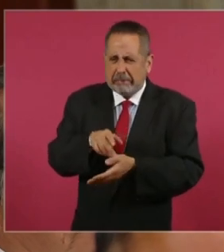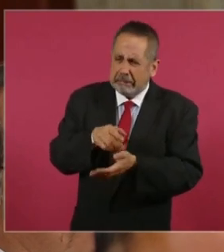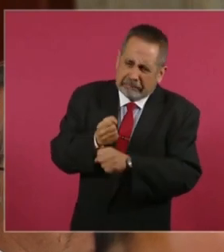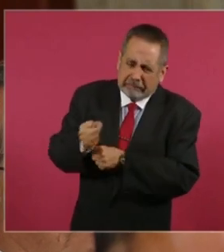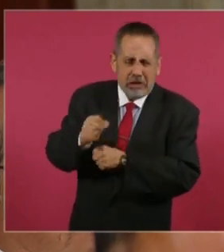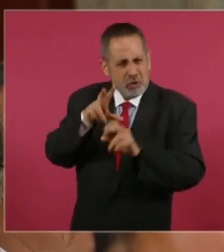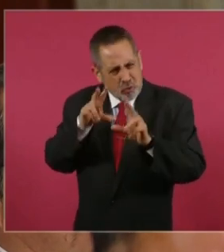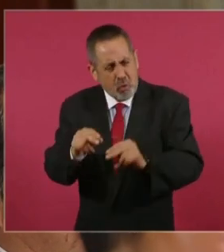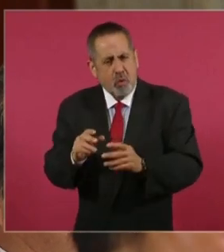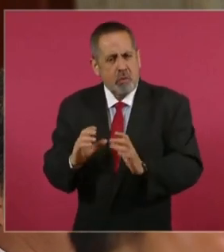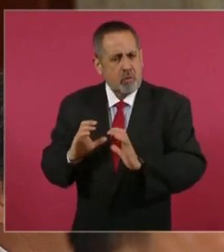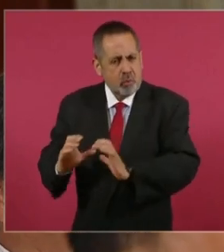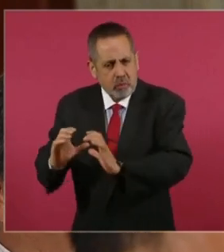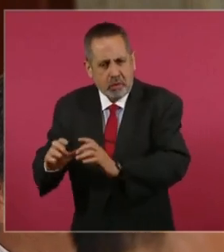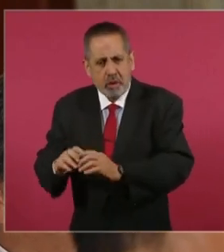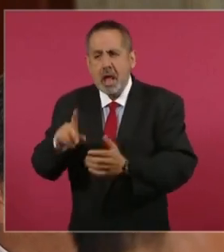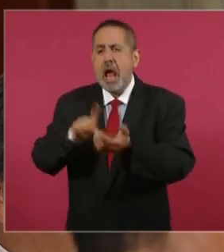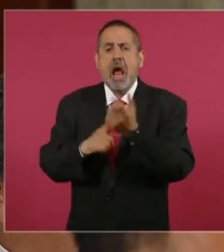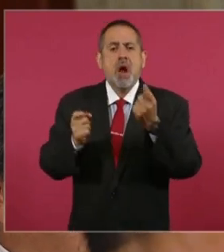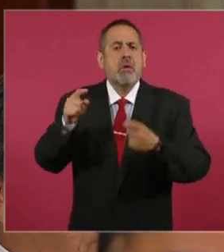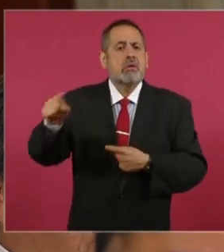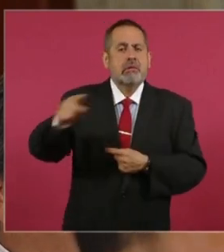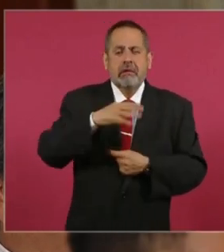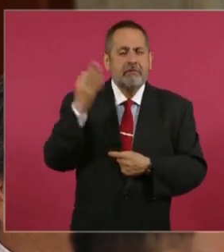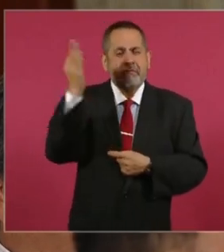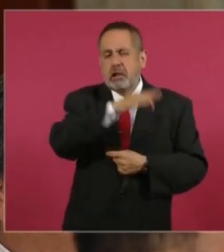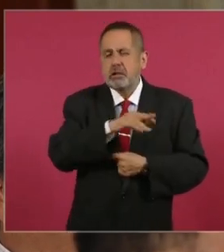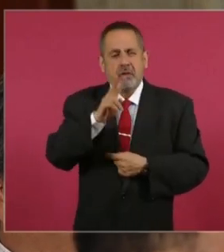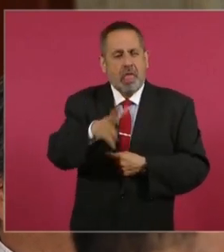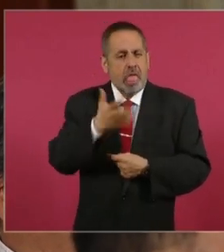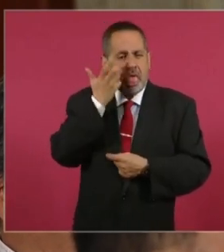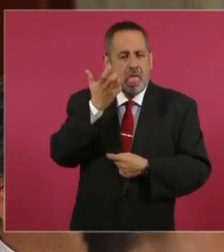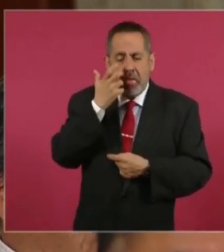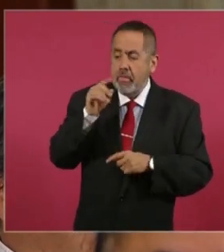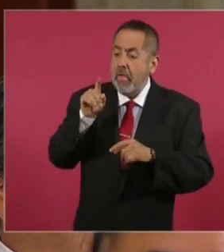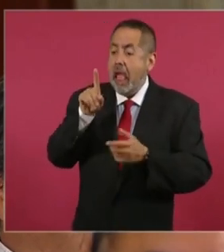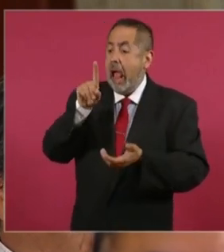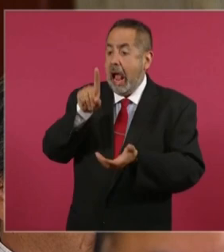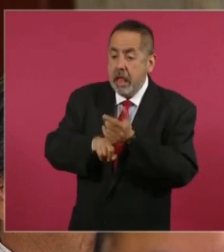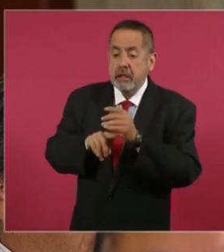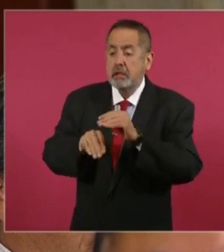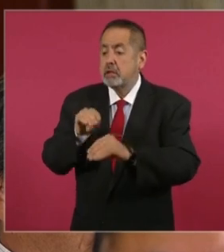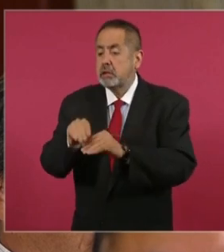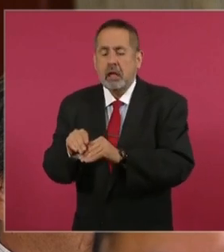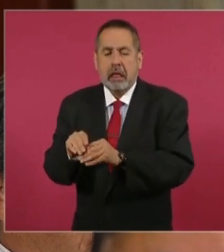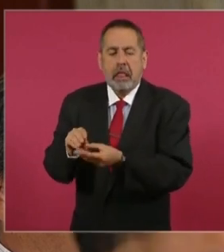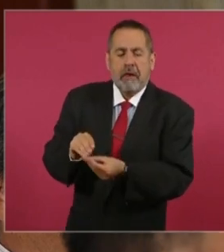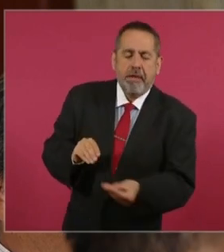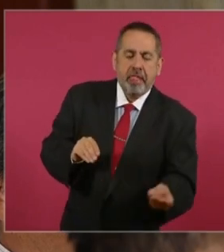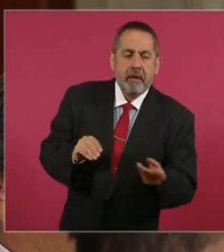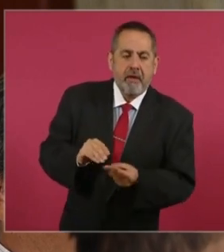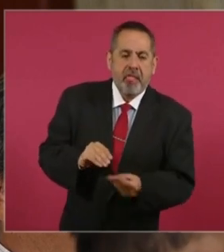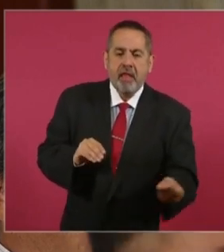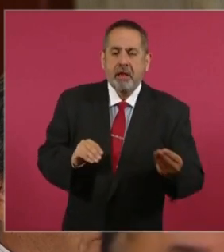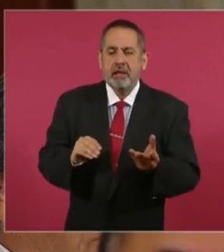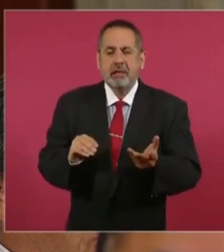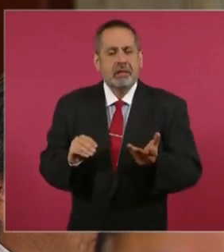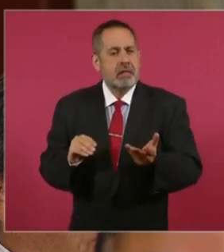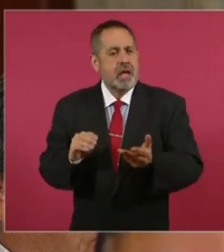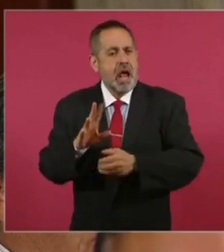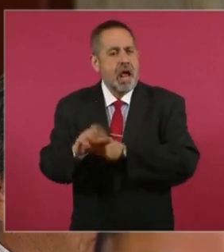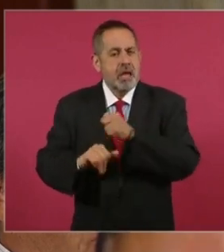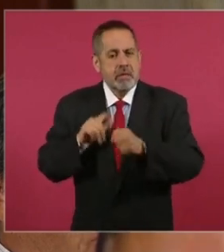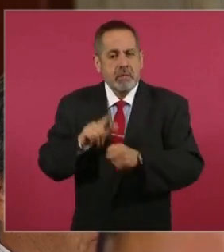algunos zoológicos, falsos santuarios o unidades de manejo pueden ser vectores legales e ilegales para el tráfico de